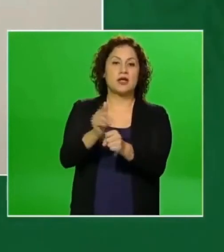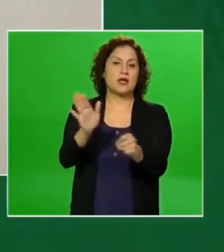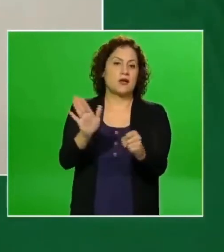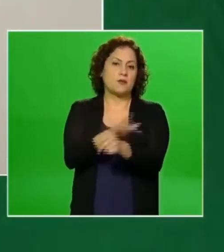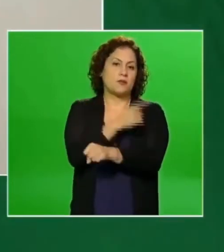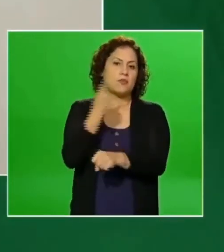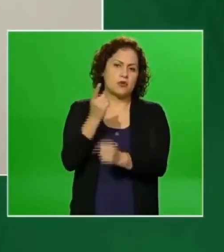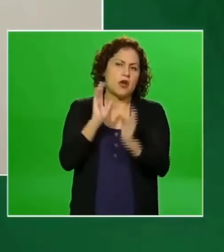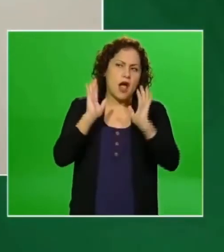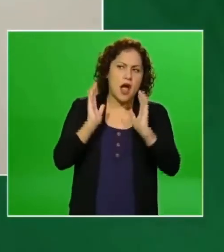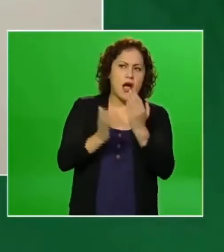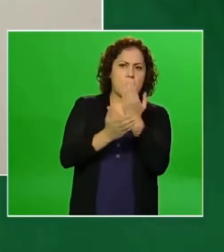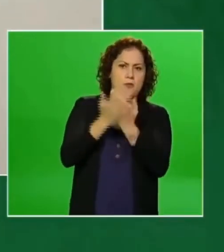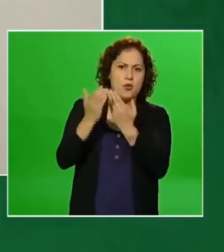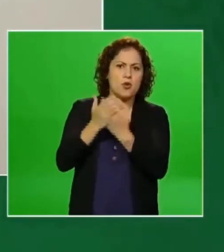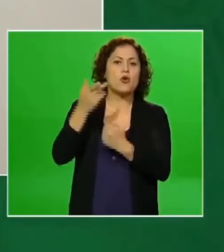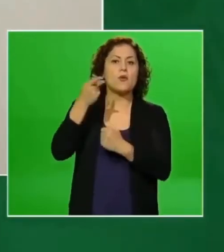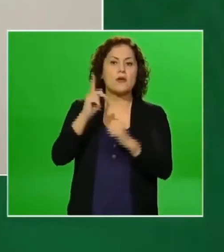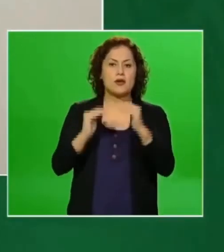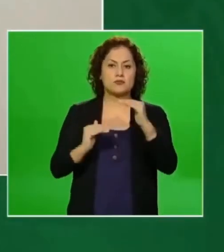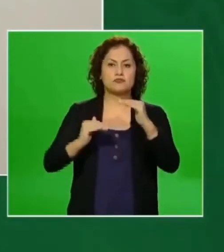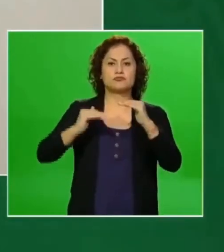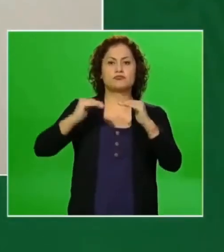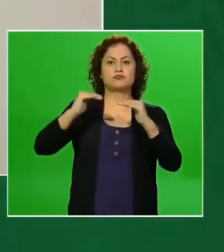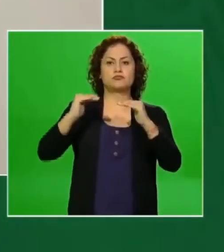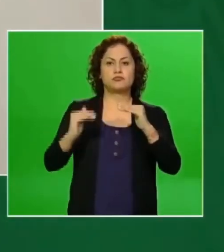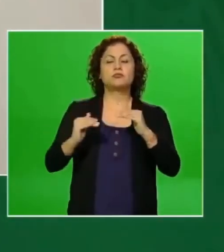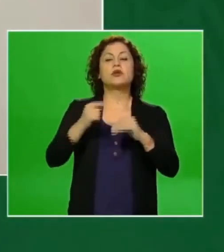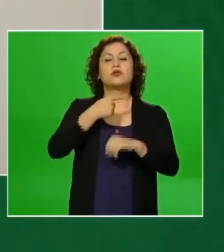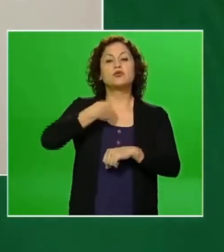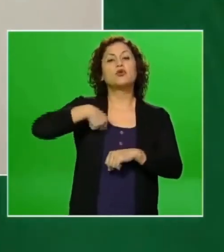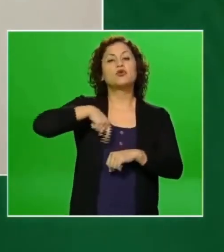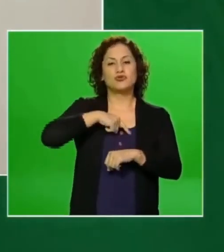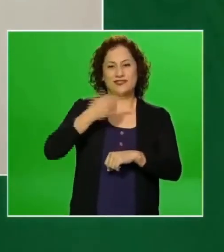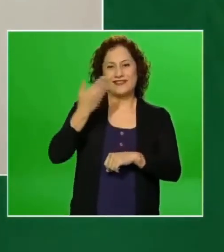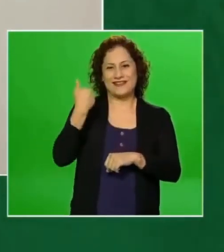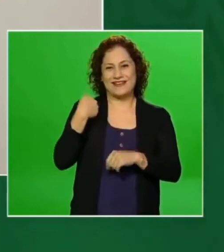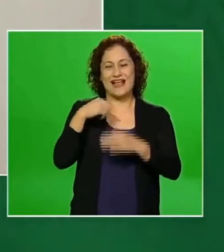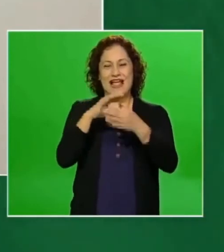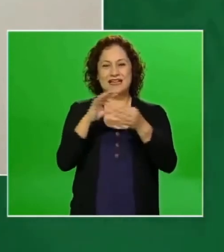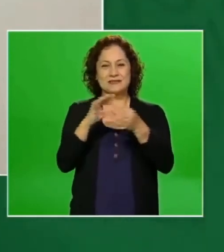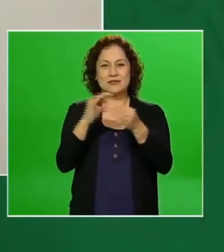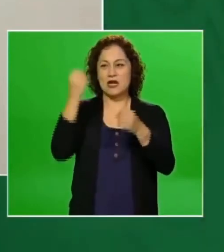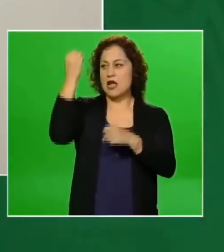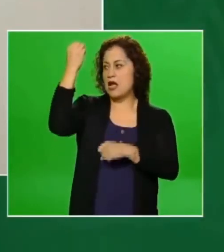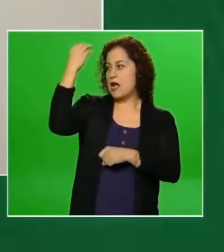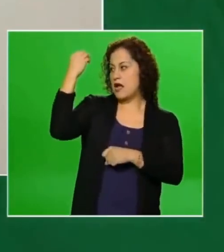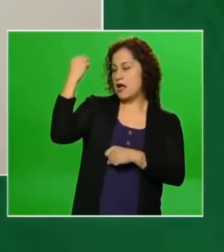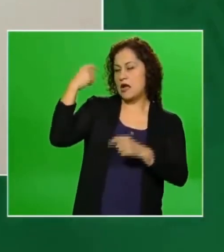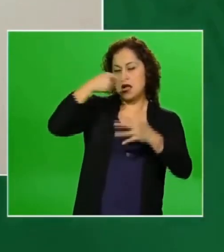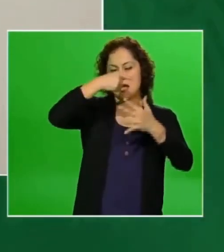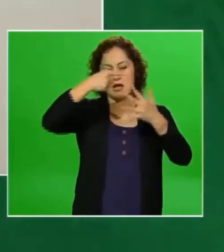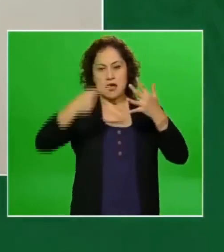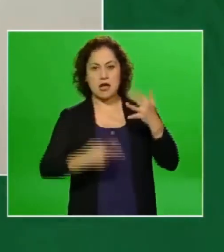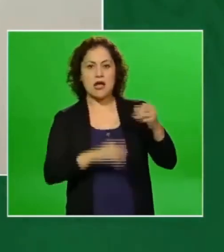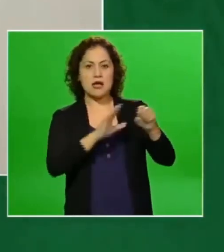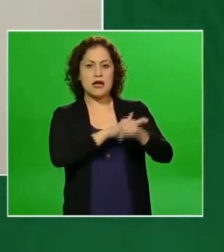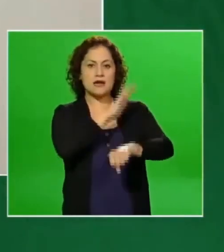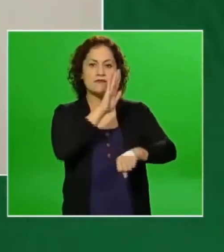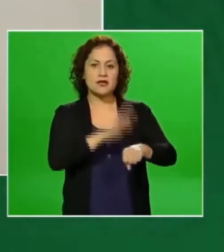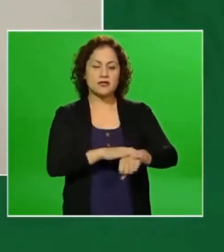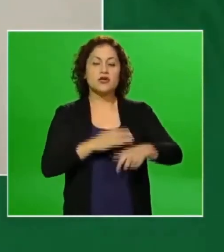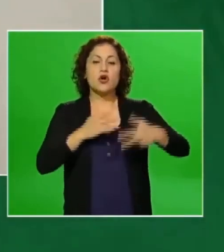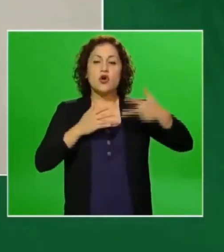son pocos. Entonces, una entidad que está en verde, decíamos, basta con que tenga 8 puntos, puede estar en verde. Si en una semana tiene 9